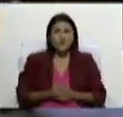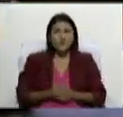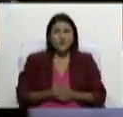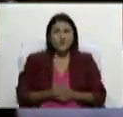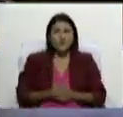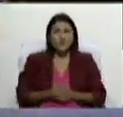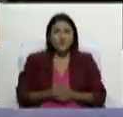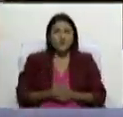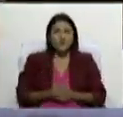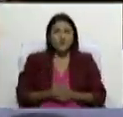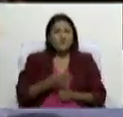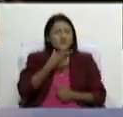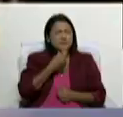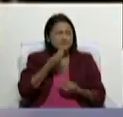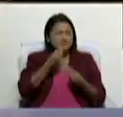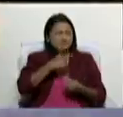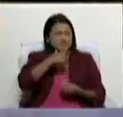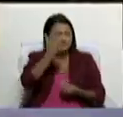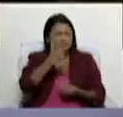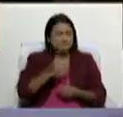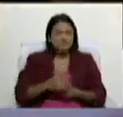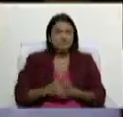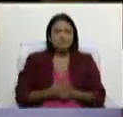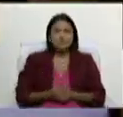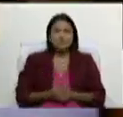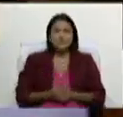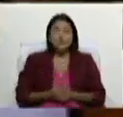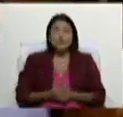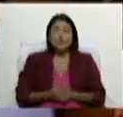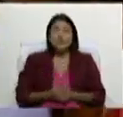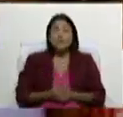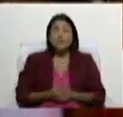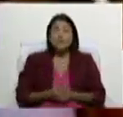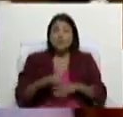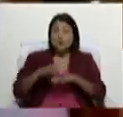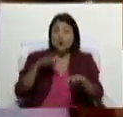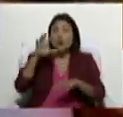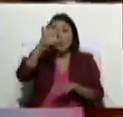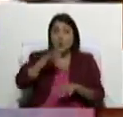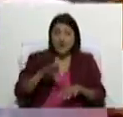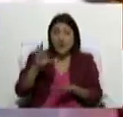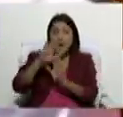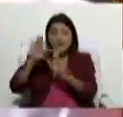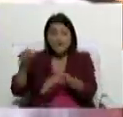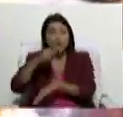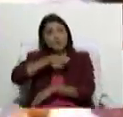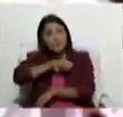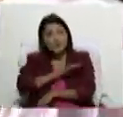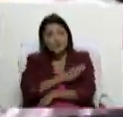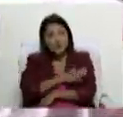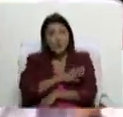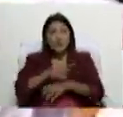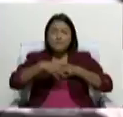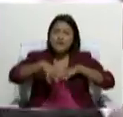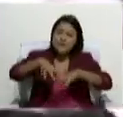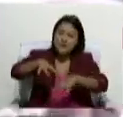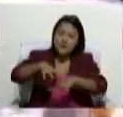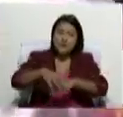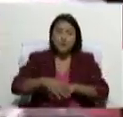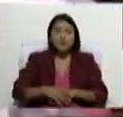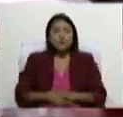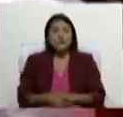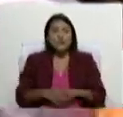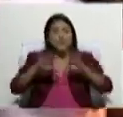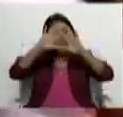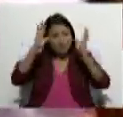sionistas es ser desvergonzados. Pero la voz mayoritaria de los pueblos del mundo que están hoy con Palestina, que están en las calles, marchando, en todos los